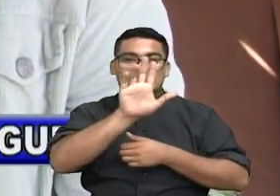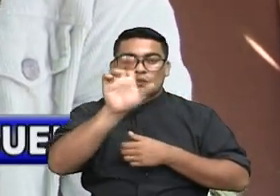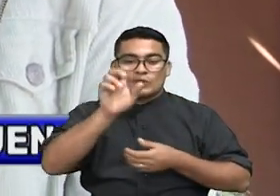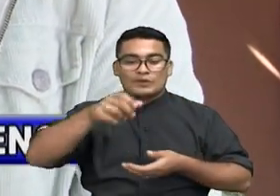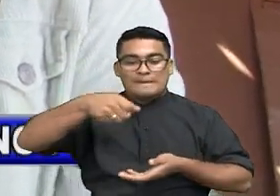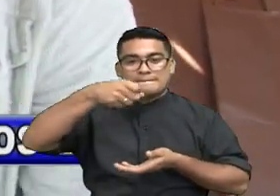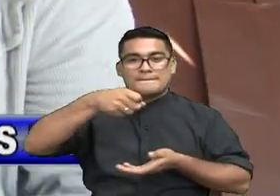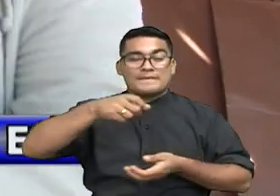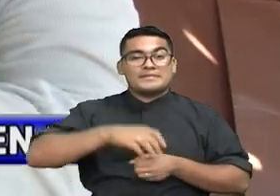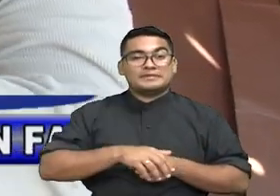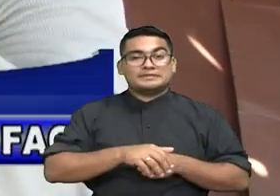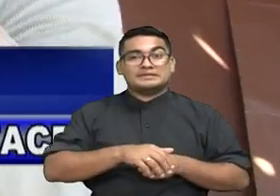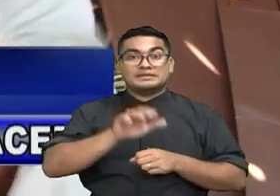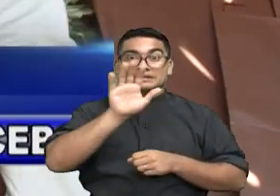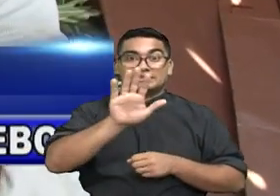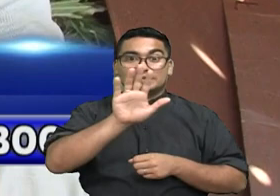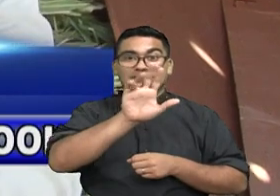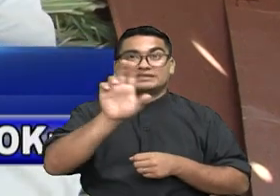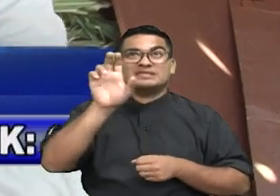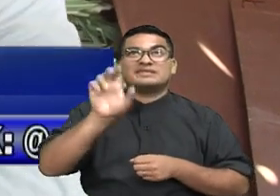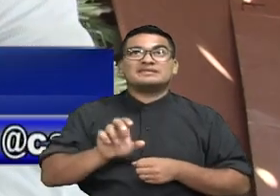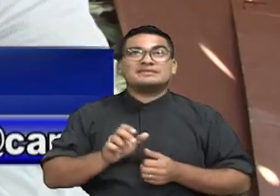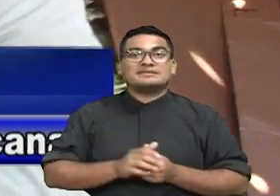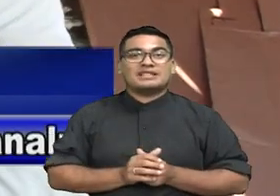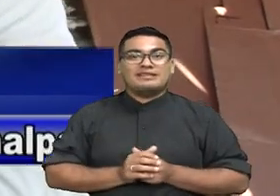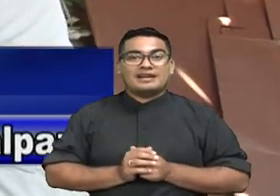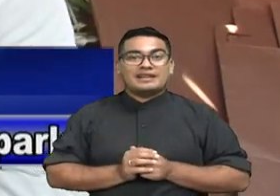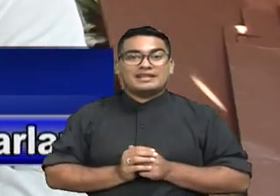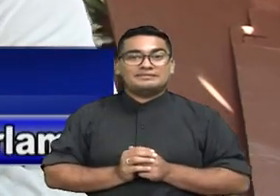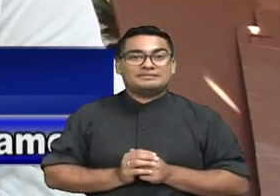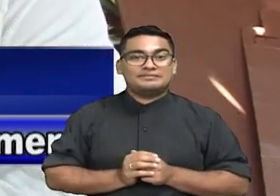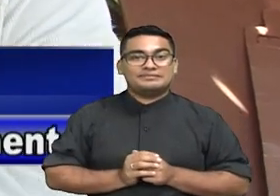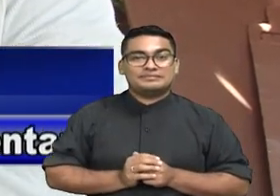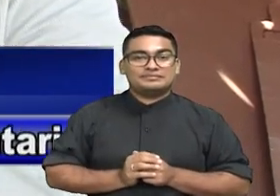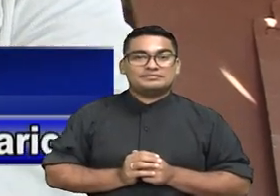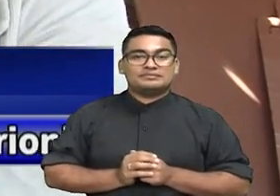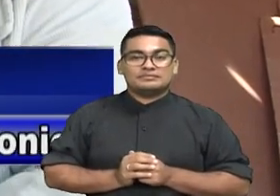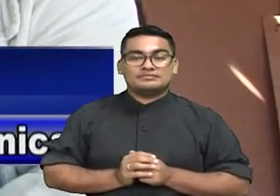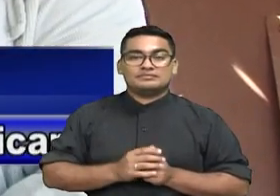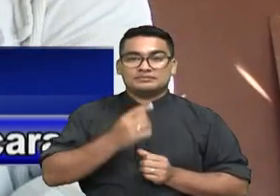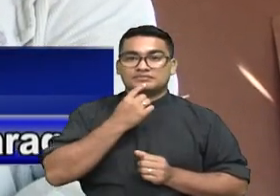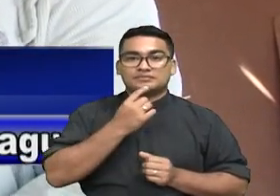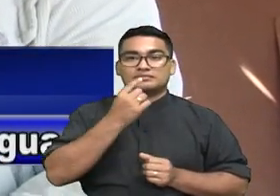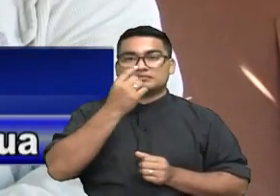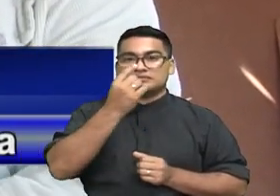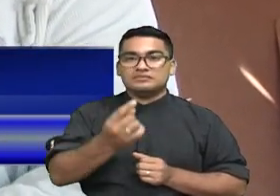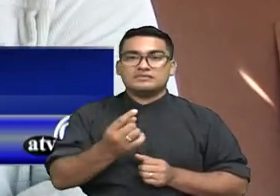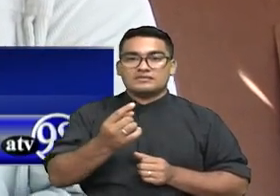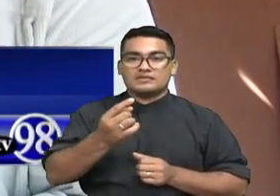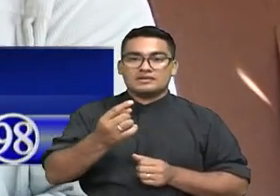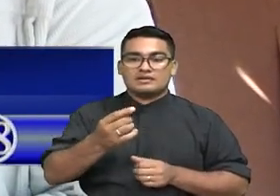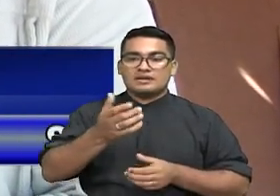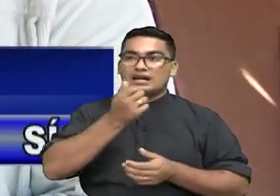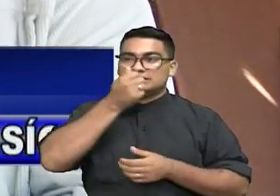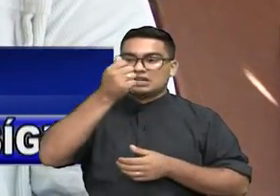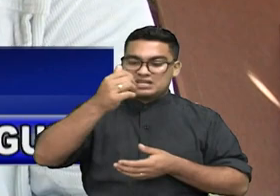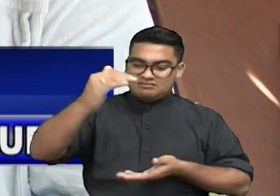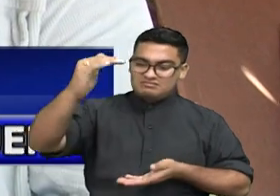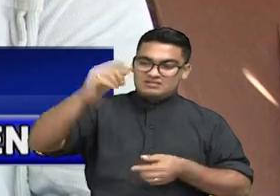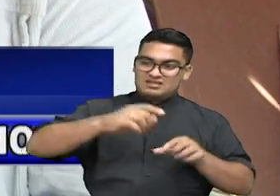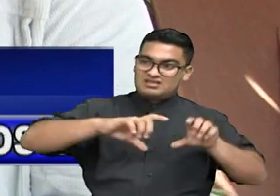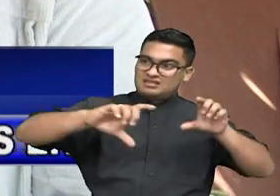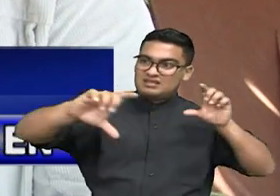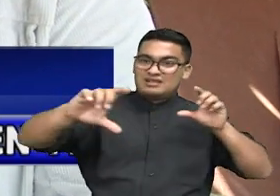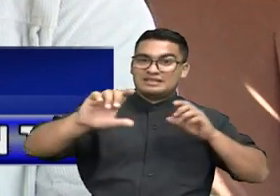de caña. ¿Esta bolsita? Esta bolsita vale 5 córdoba. ¿La gente busca por el barril? La varilla. Sí, la docena, varilla de caña la docena tenemos